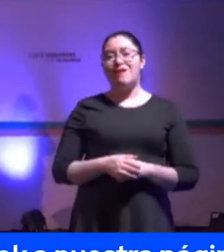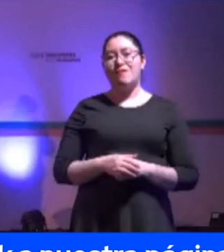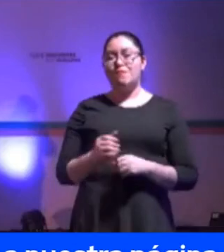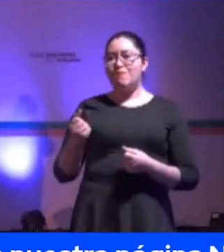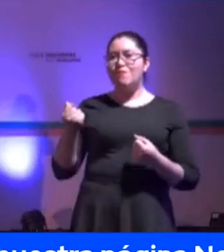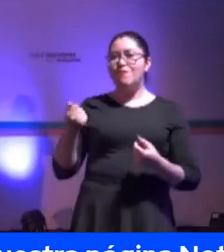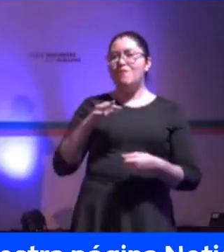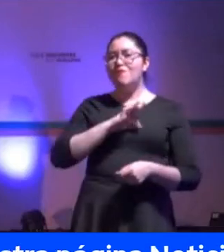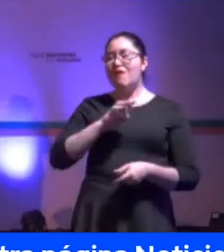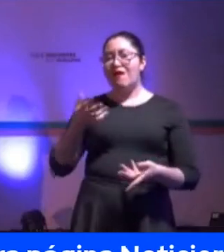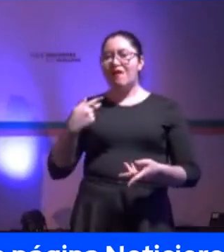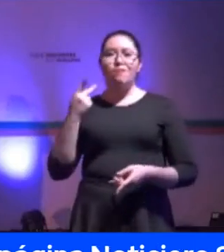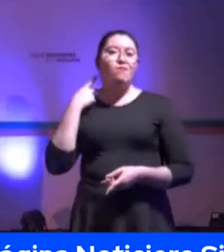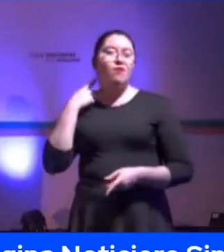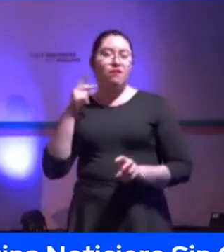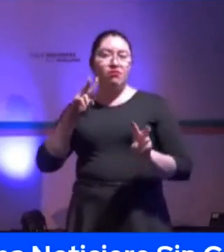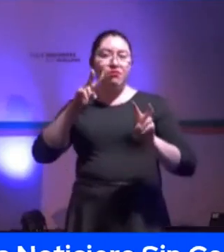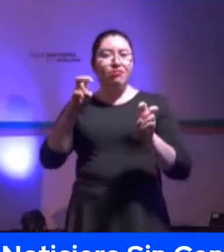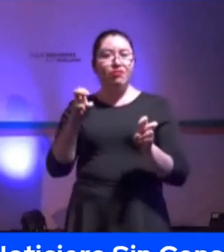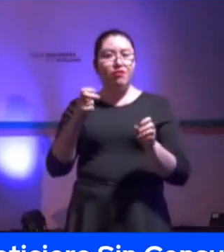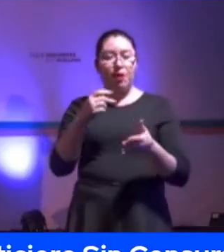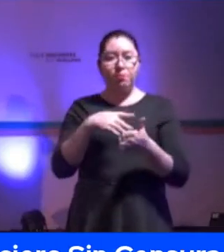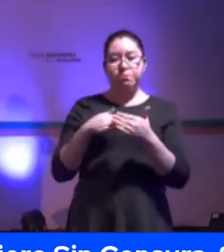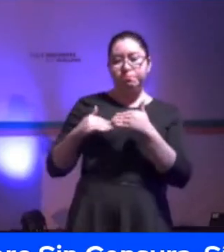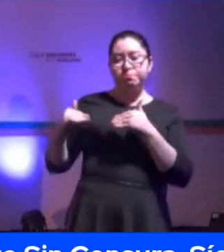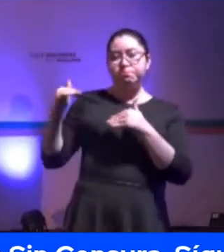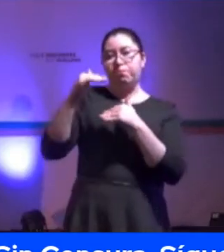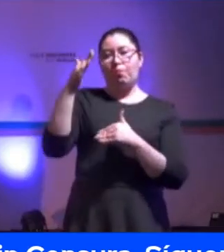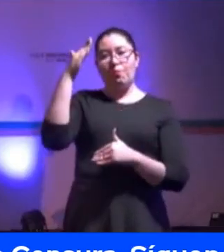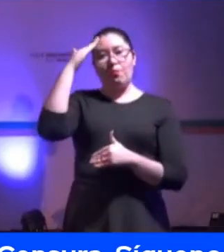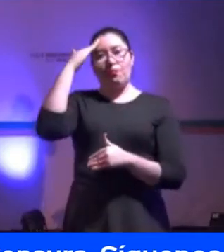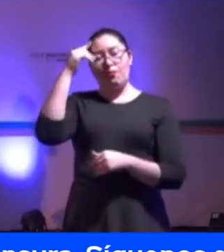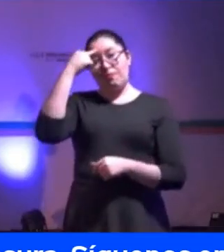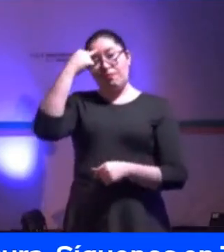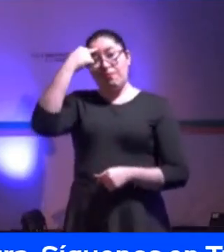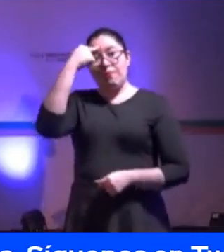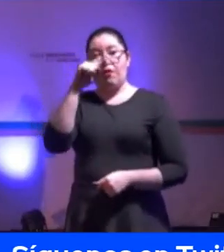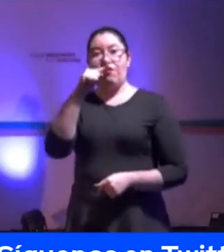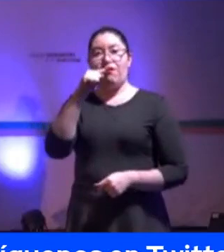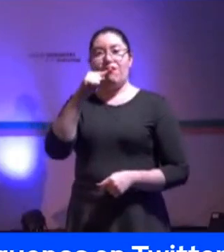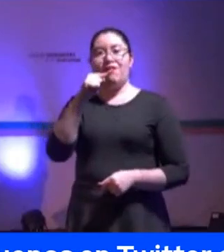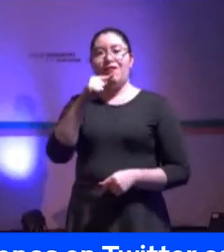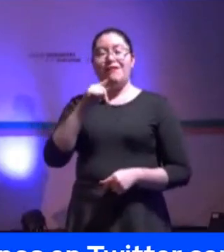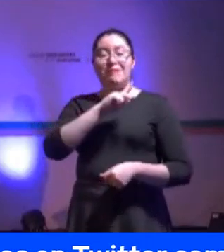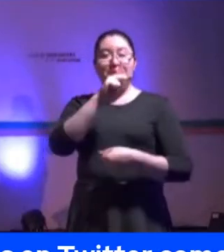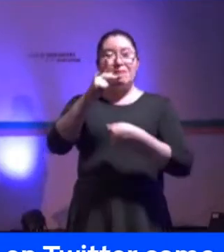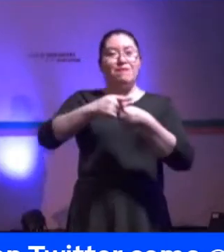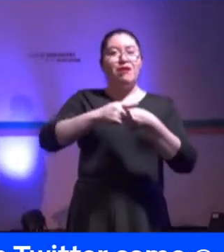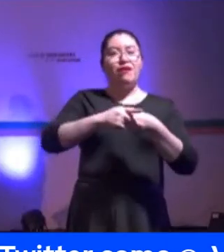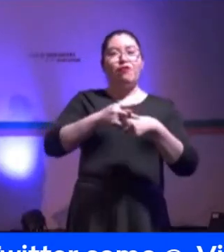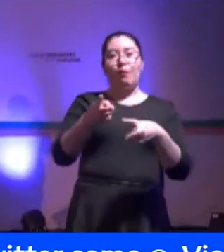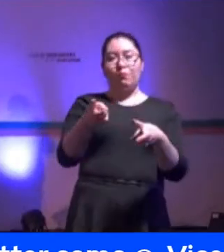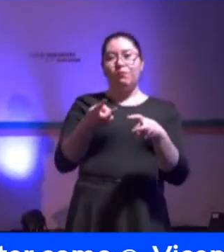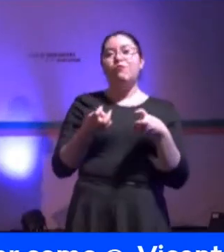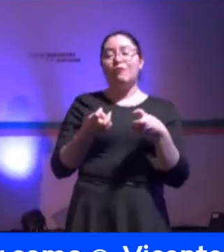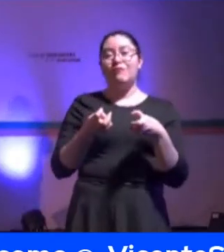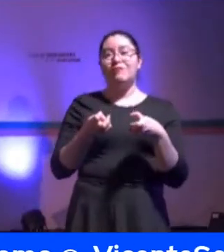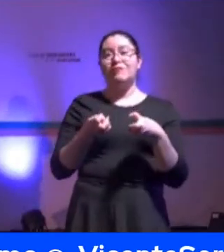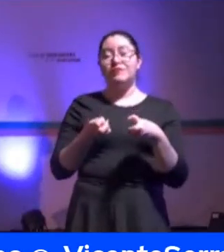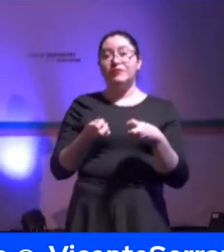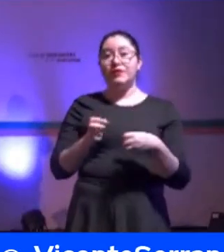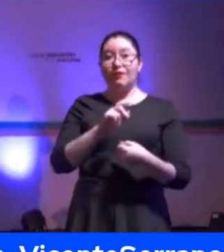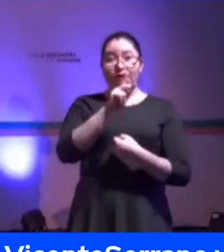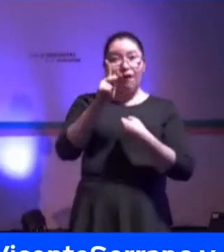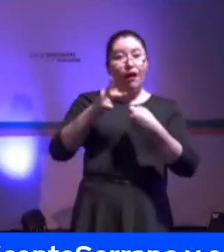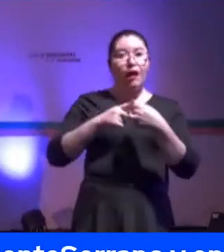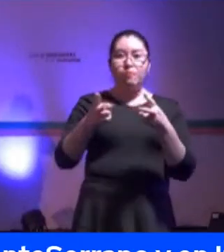el poder político y las posiciones para poder saquear al país. Han saqueado a